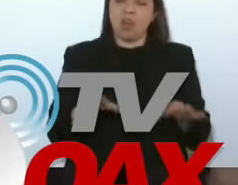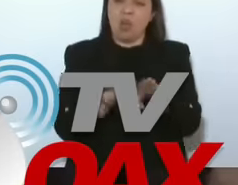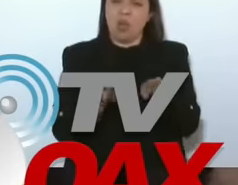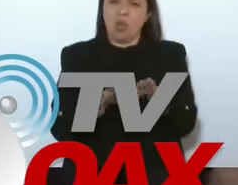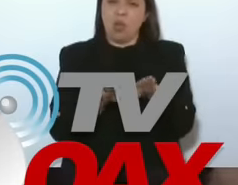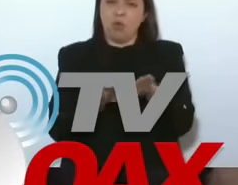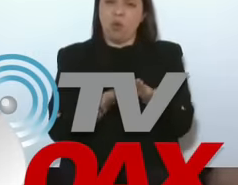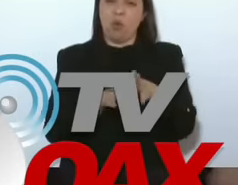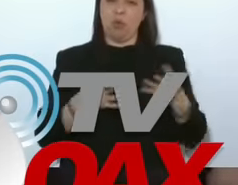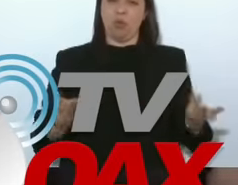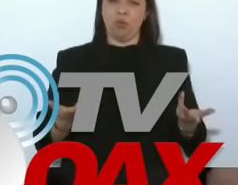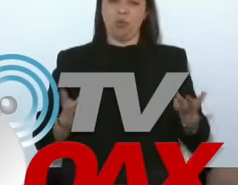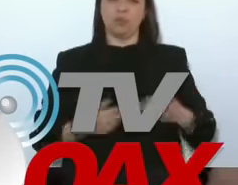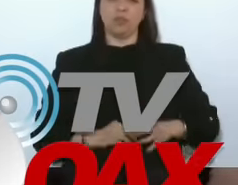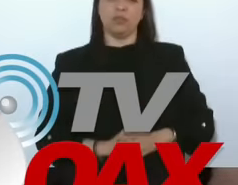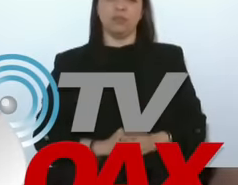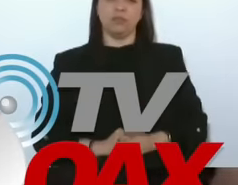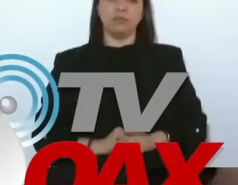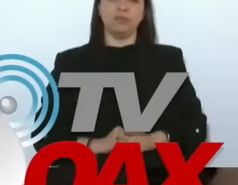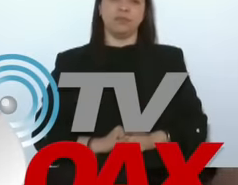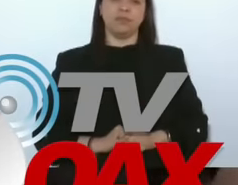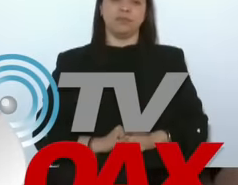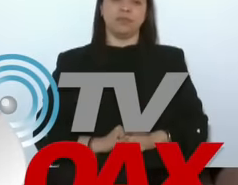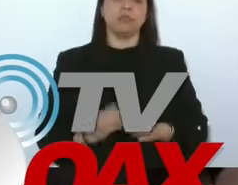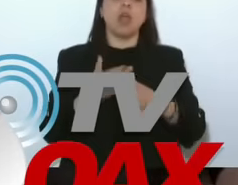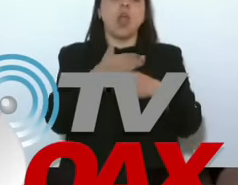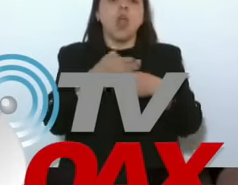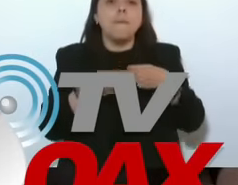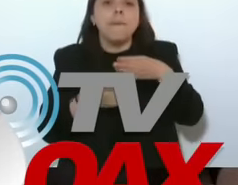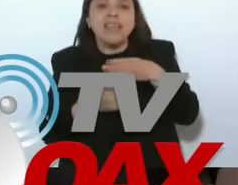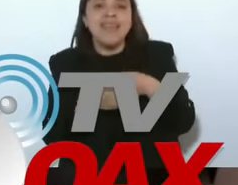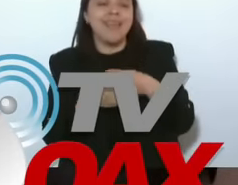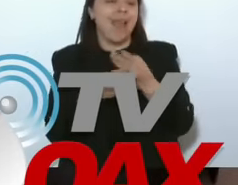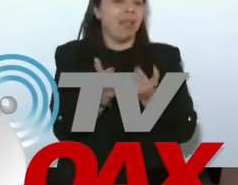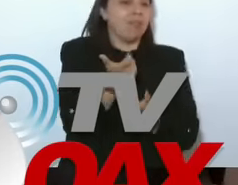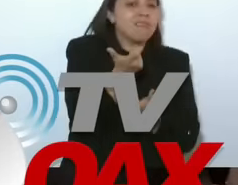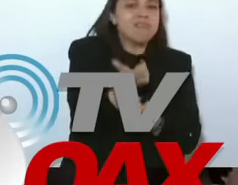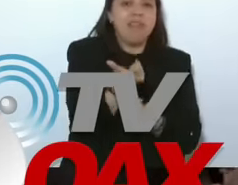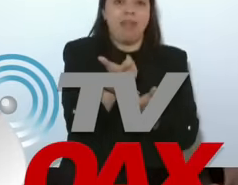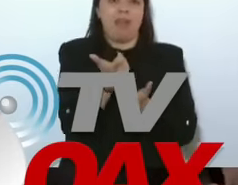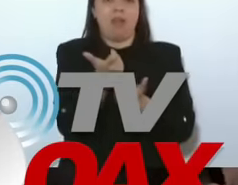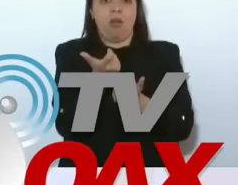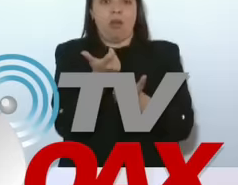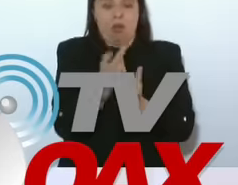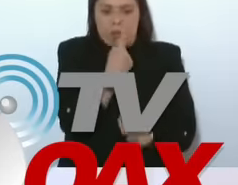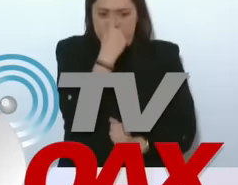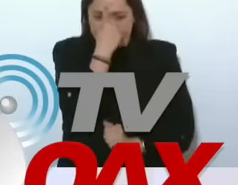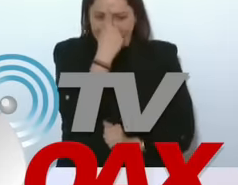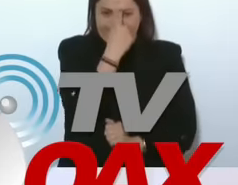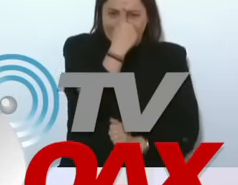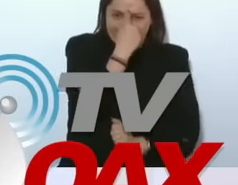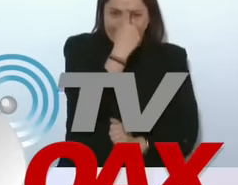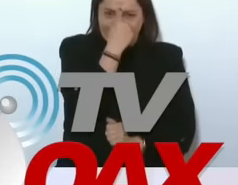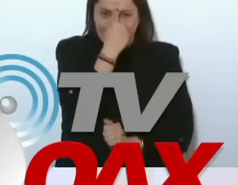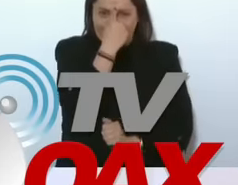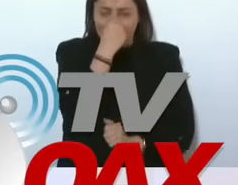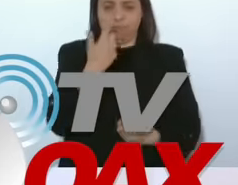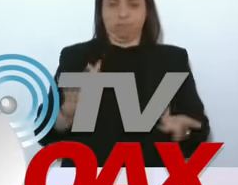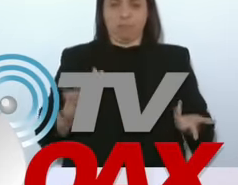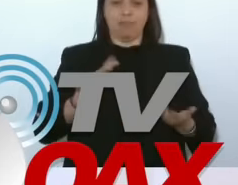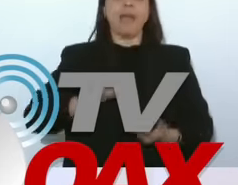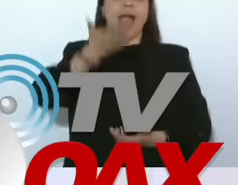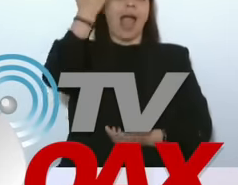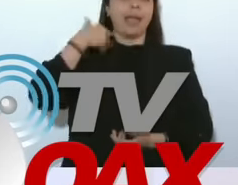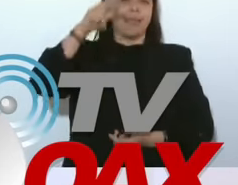se dejan dominar tanto por lo material, por el dinero? Bien decía el cura Hidalgo,